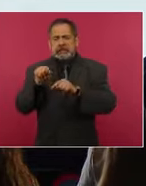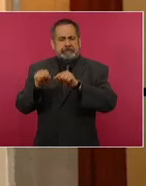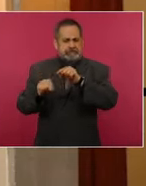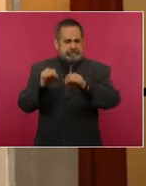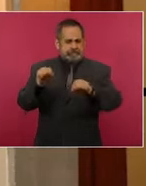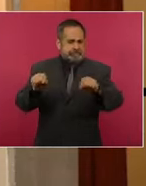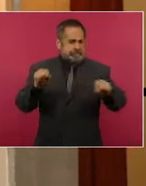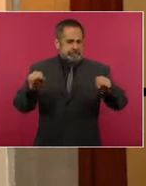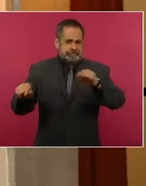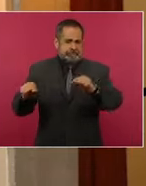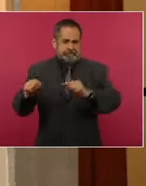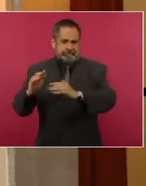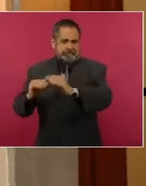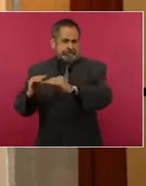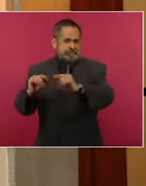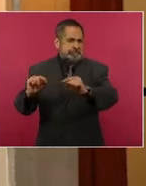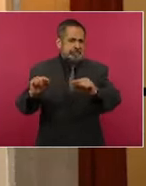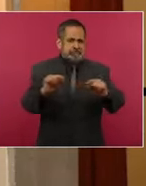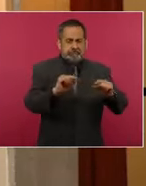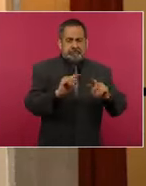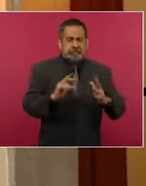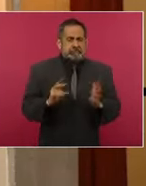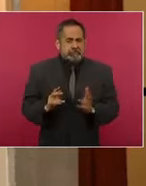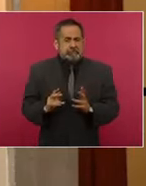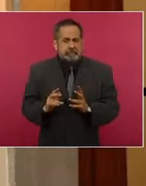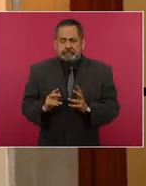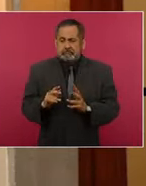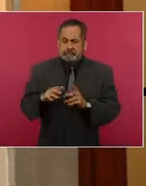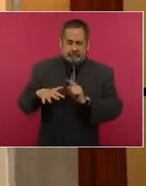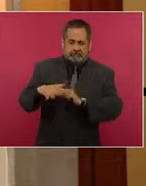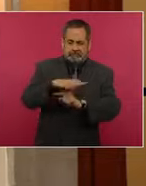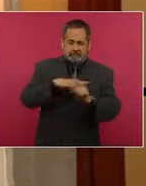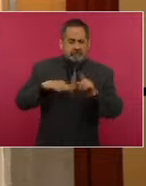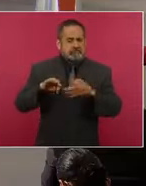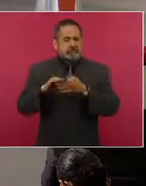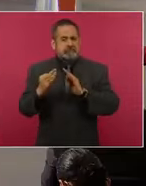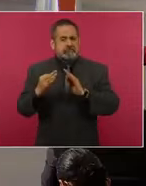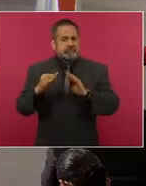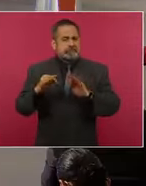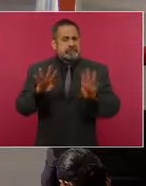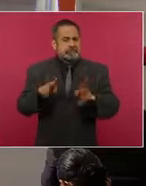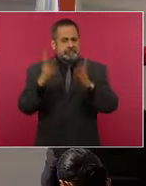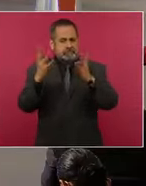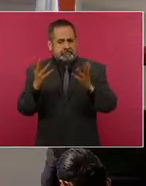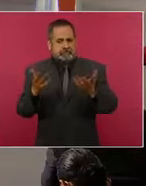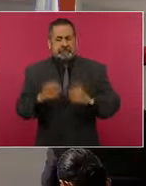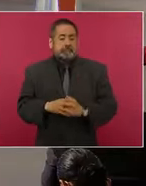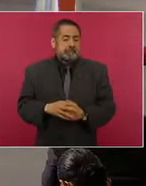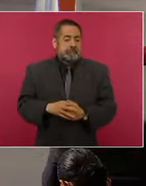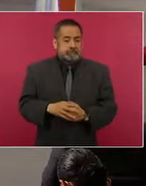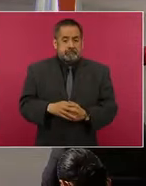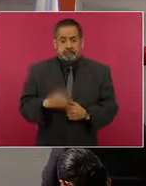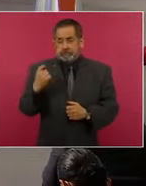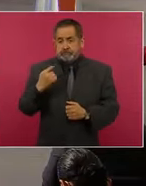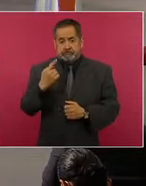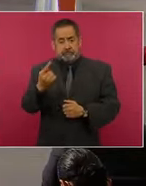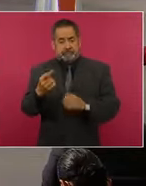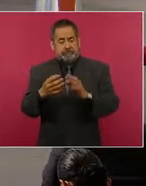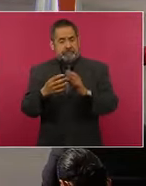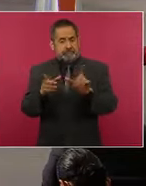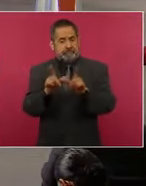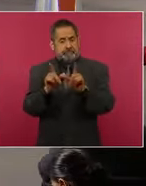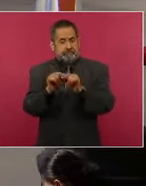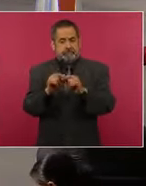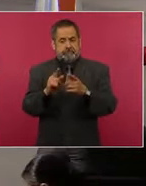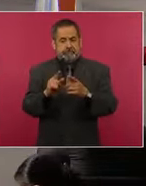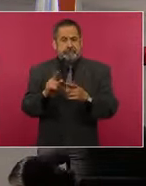a citar, que se van a tener su vida en las inmediaciones. Entonces, este es un resumen de lo que corresponde